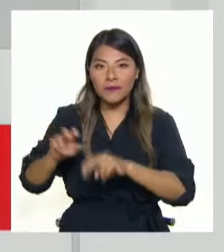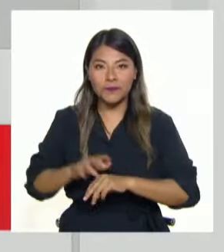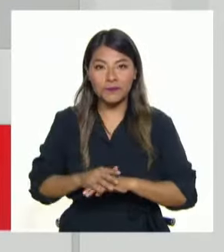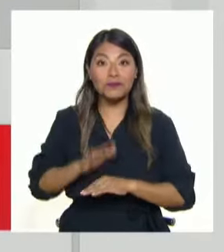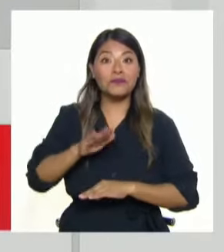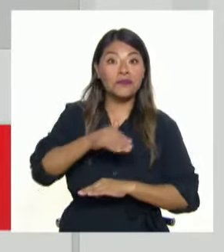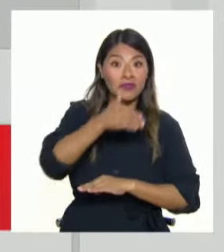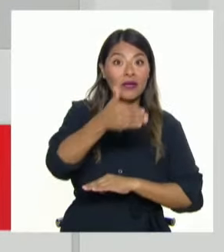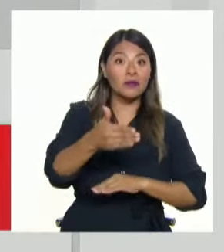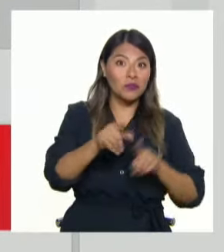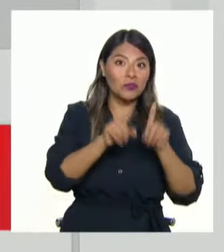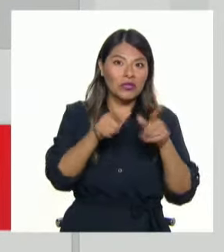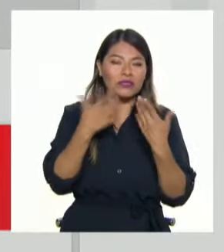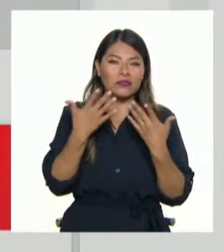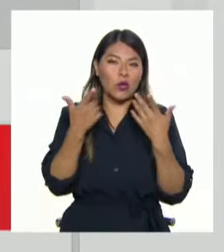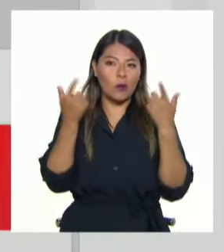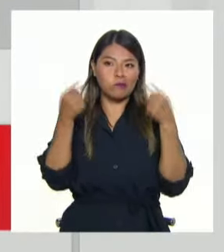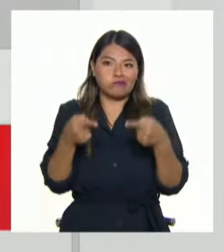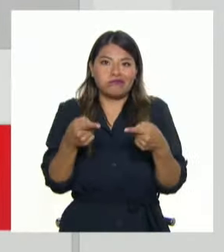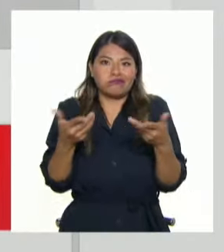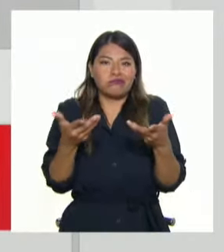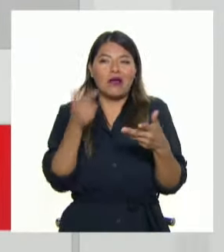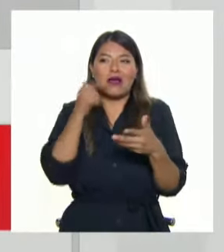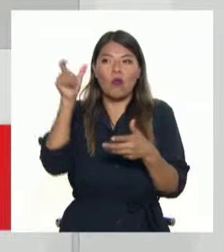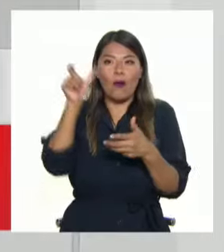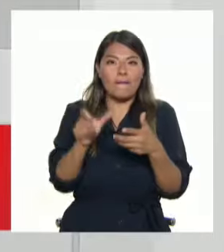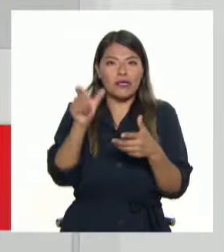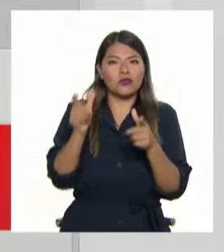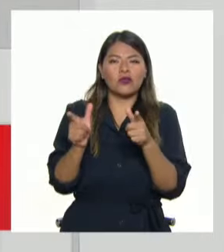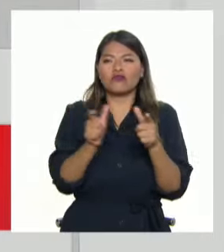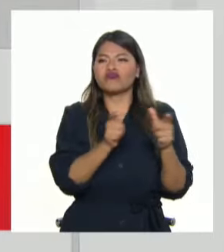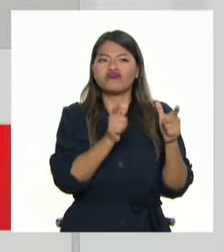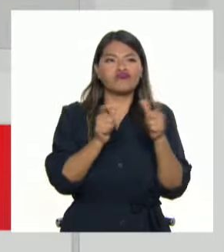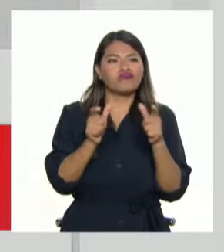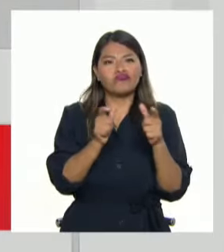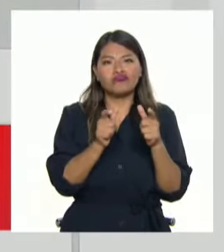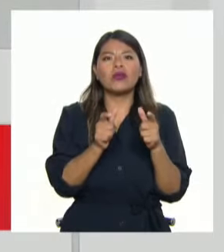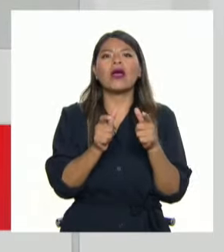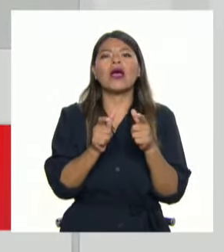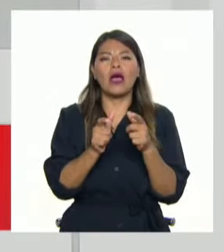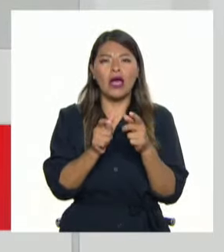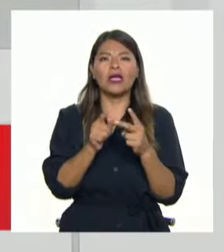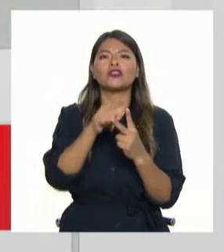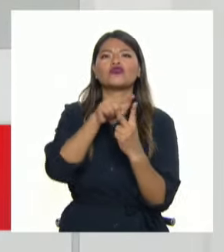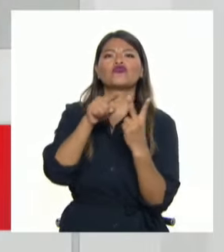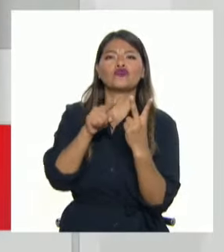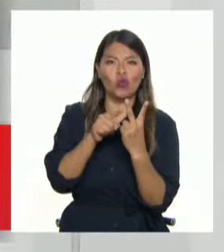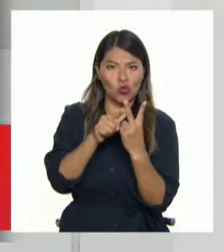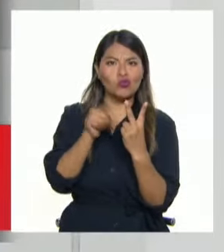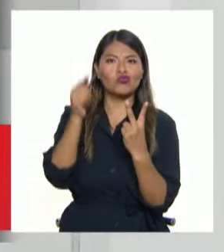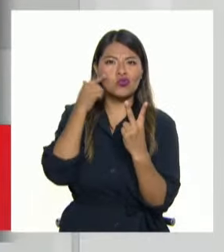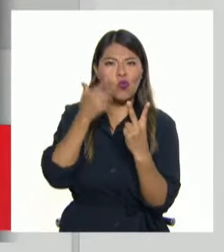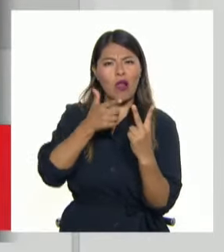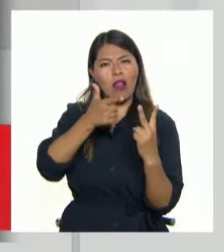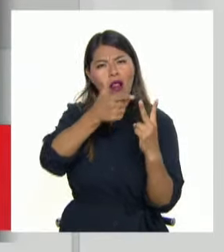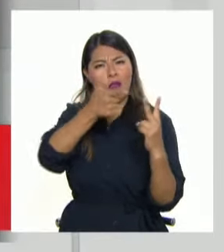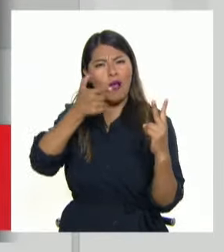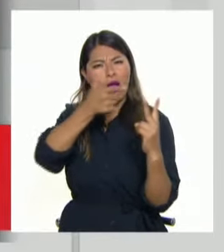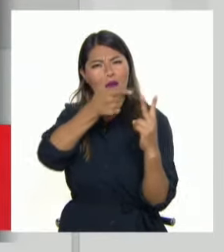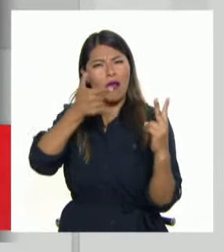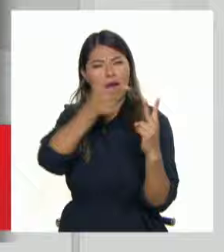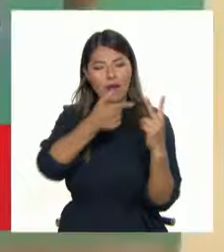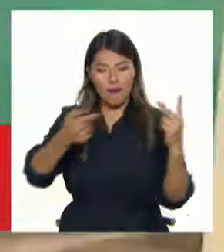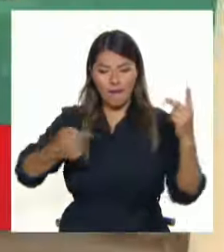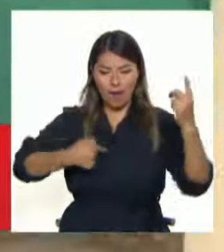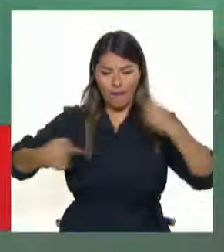que habría pasado es que por parte de su seguridad salieron dos heridos, seis impactos de bala, lo que se tiene